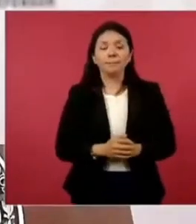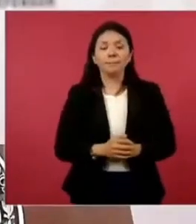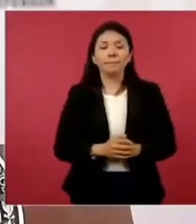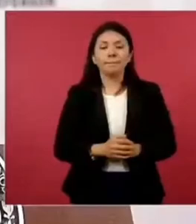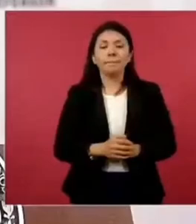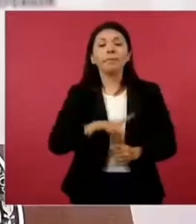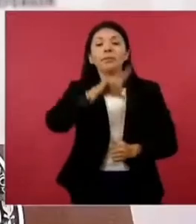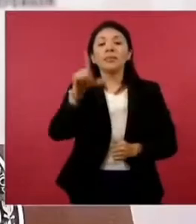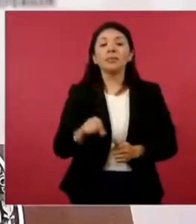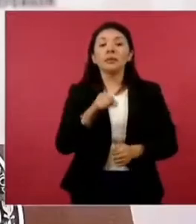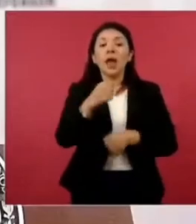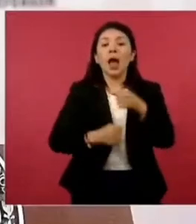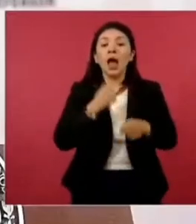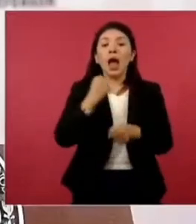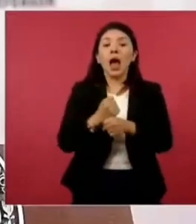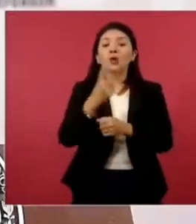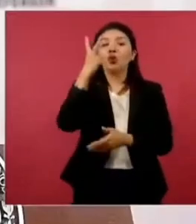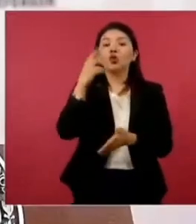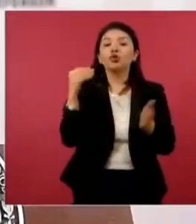Para el año